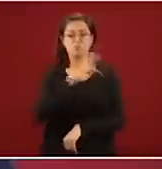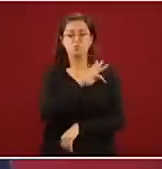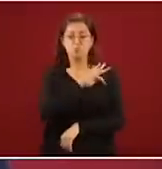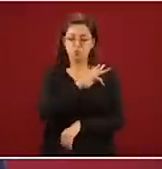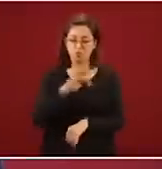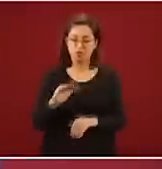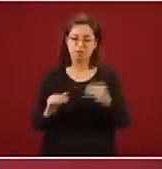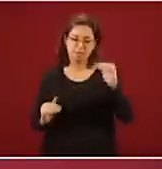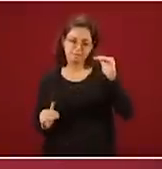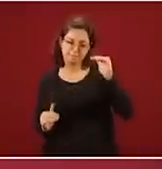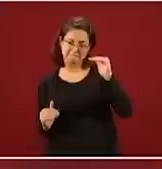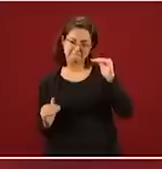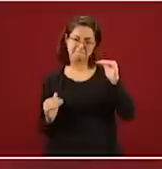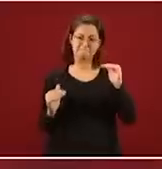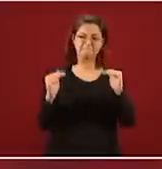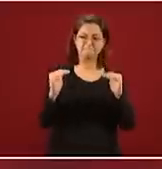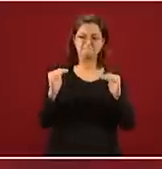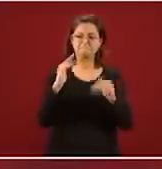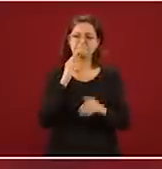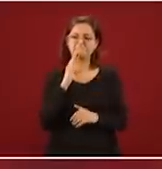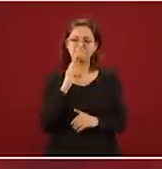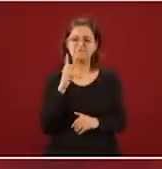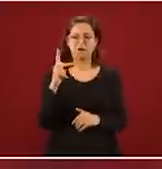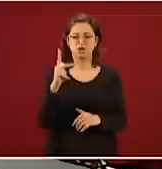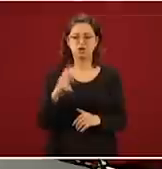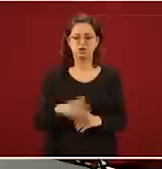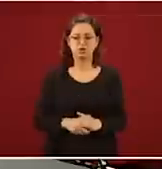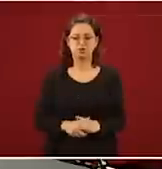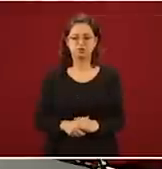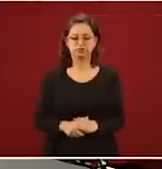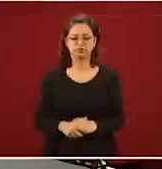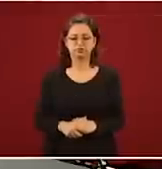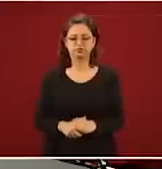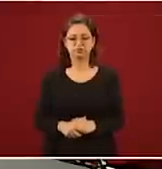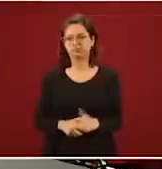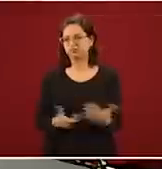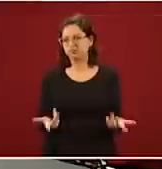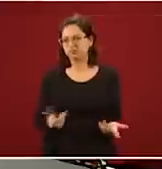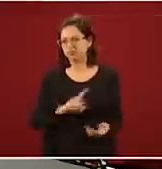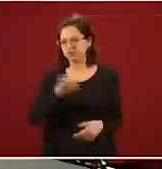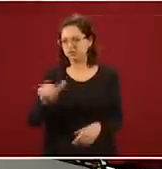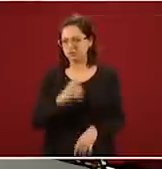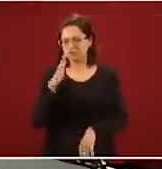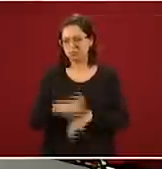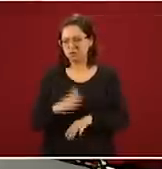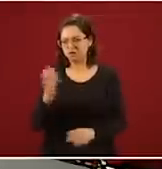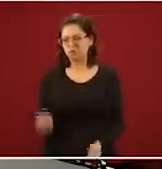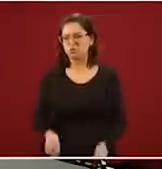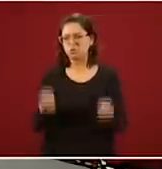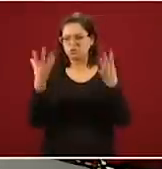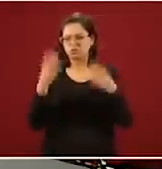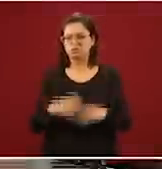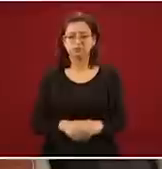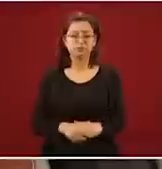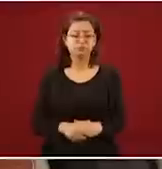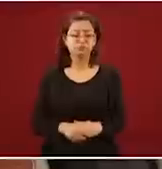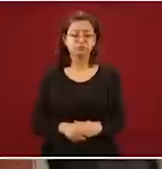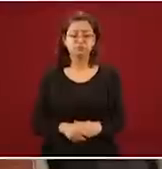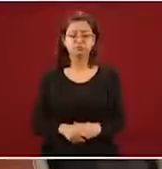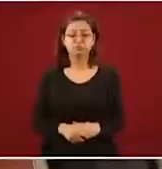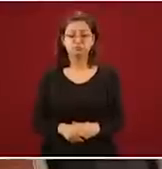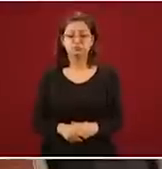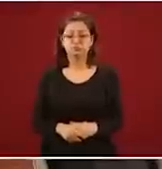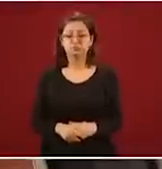estén mucho mejor, mucho mejor. ¿Y cuánto más se requerirá para que no, todo sea gratuito? No, es que 40,000 es bastante,